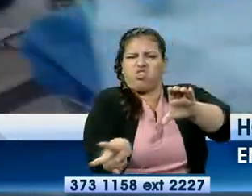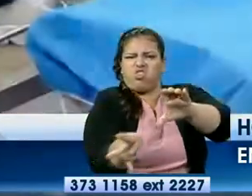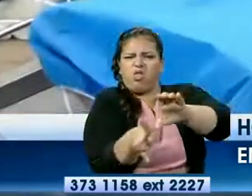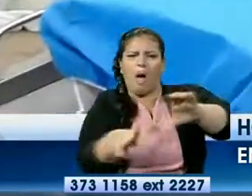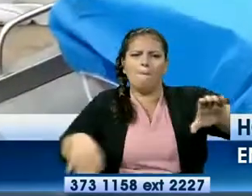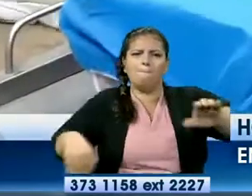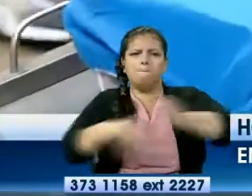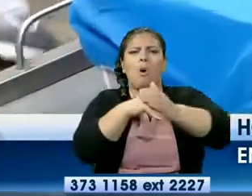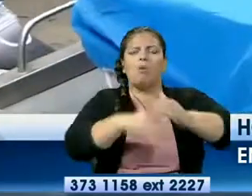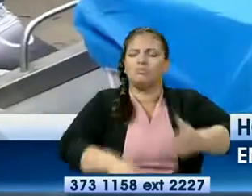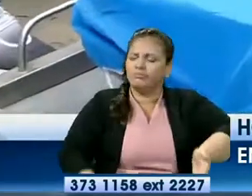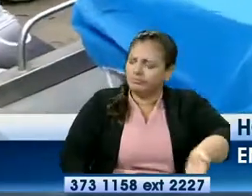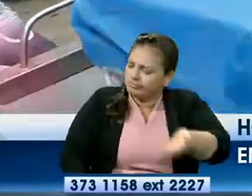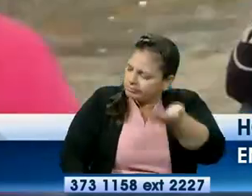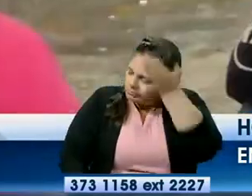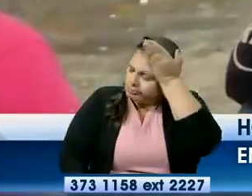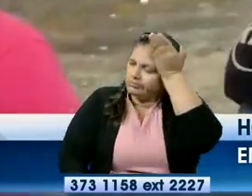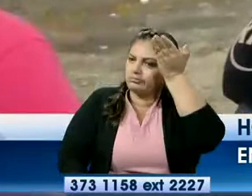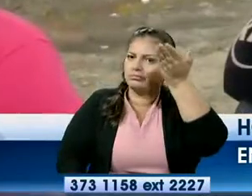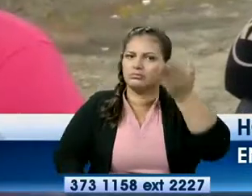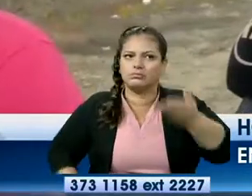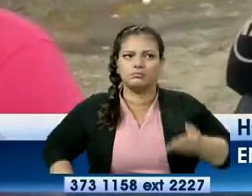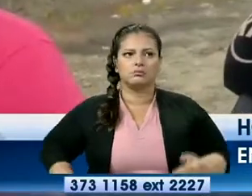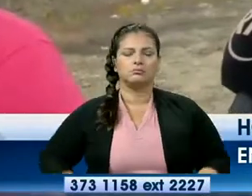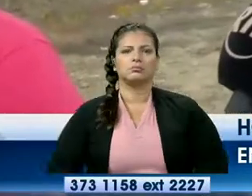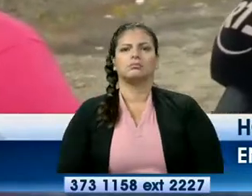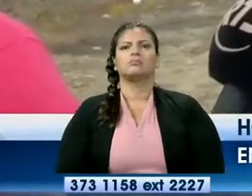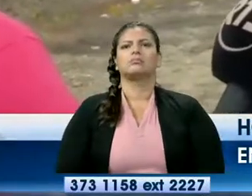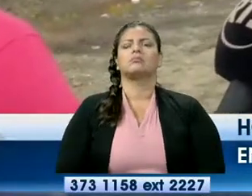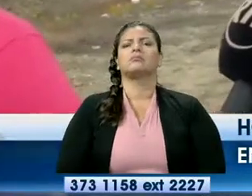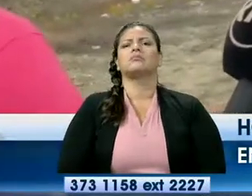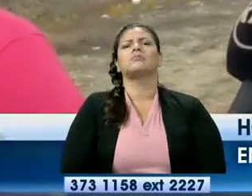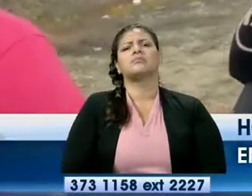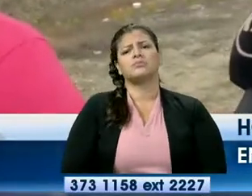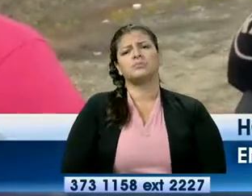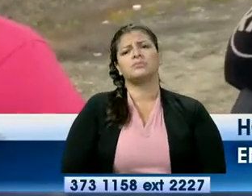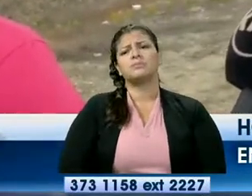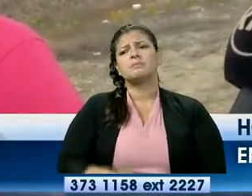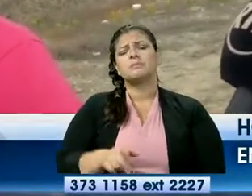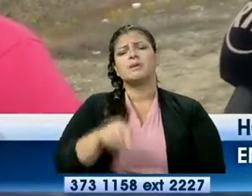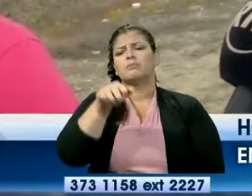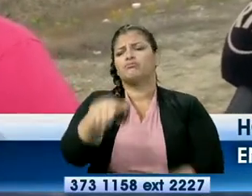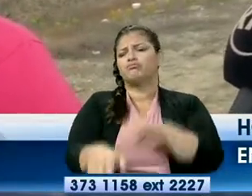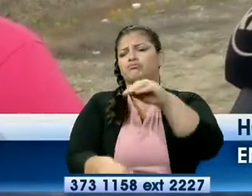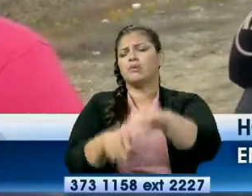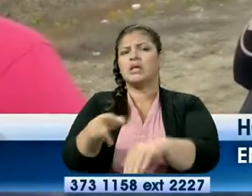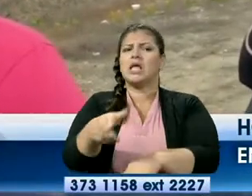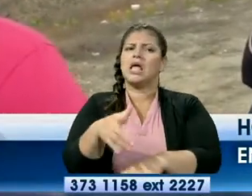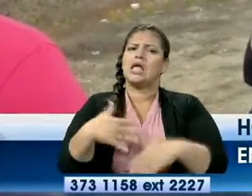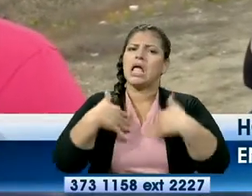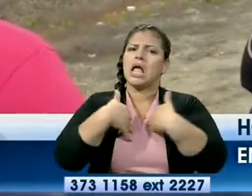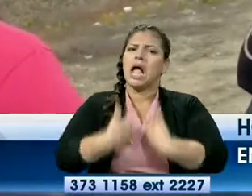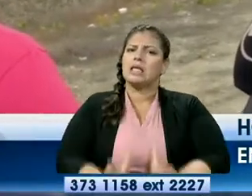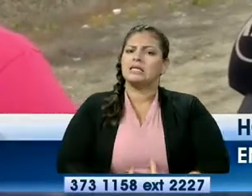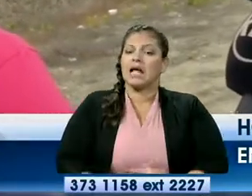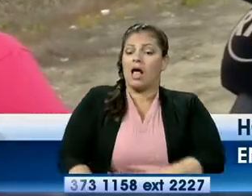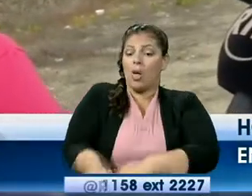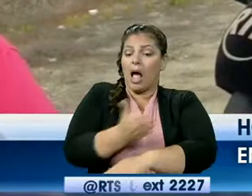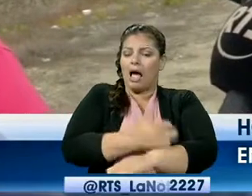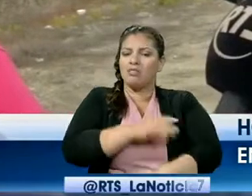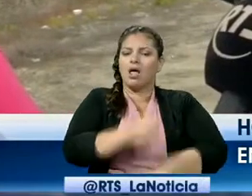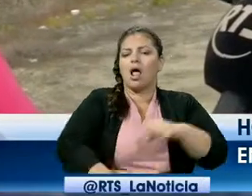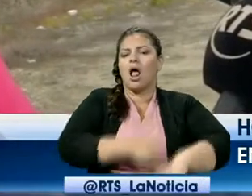todo el esfuerzo fue en vano. Él quería bañarse, o sea, intentó fue bañarse, pero tal vez un poco de cansancio por lo que venía dando pedal de